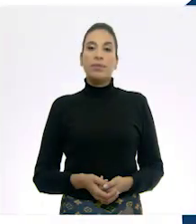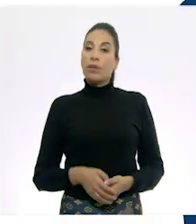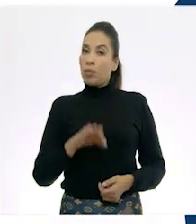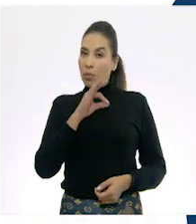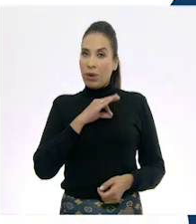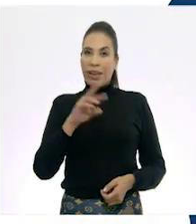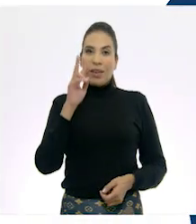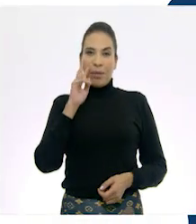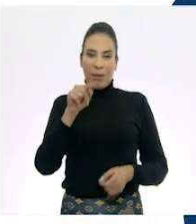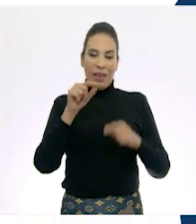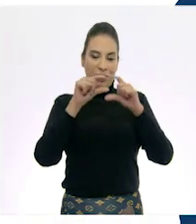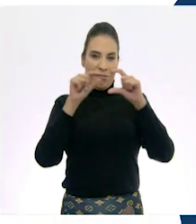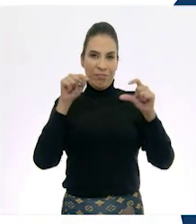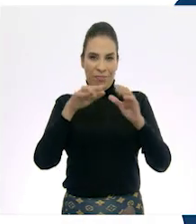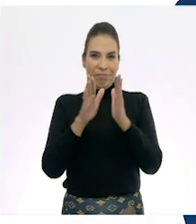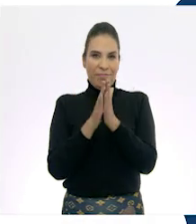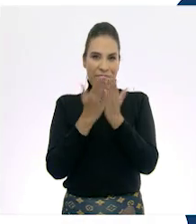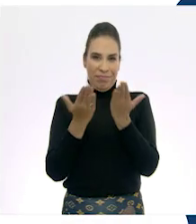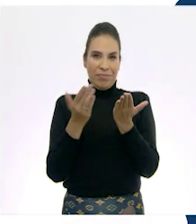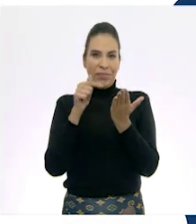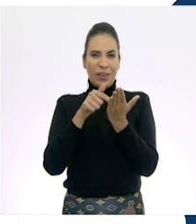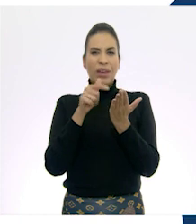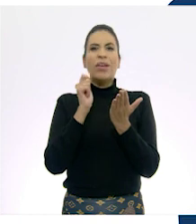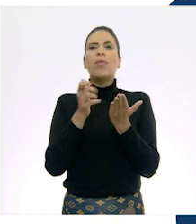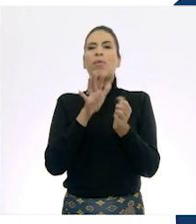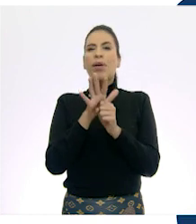También puedes encontrar los libros de texto en la página